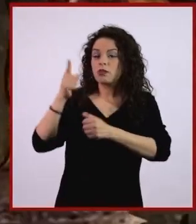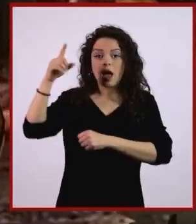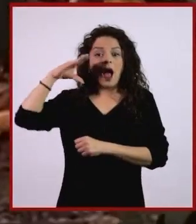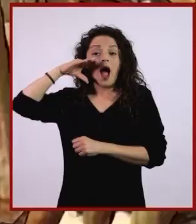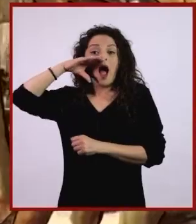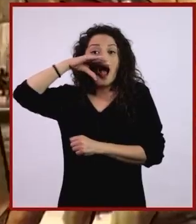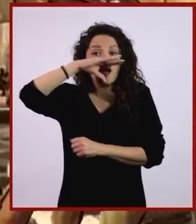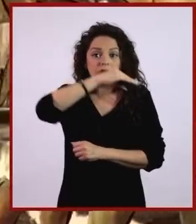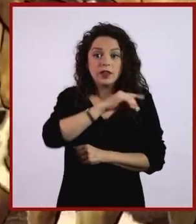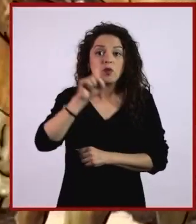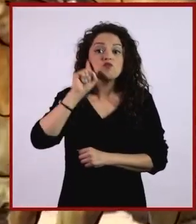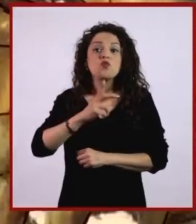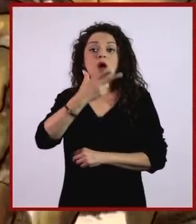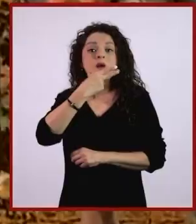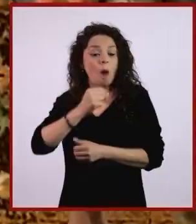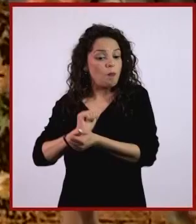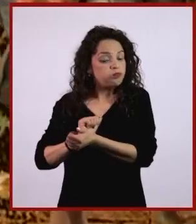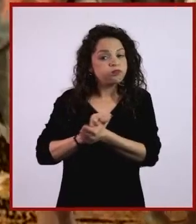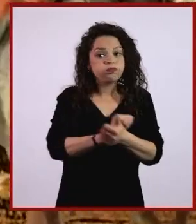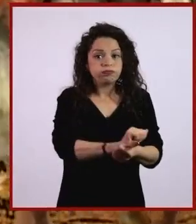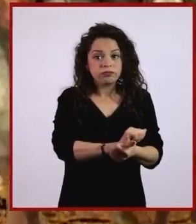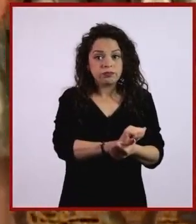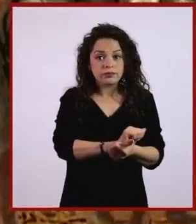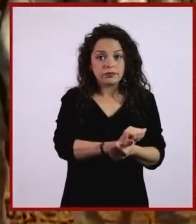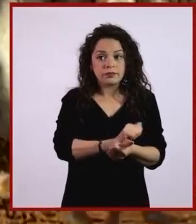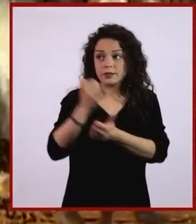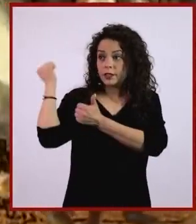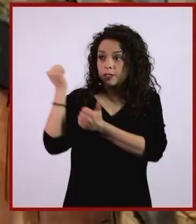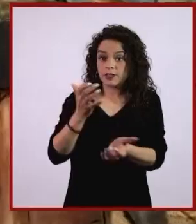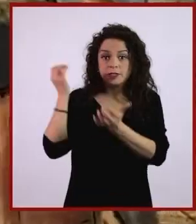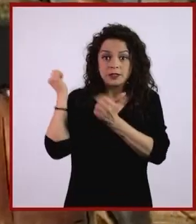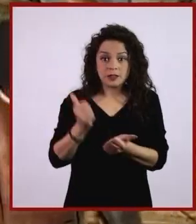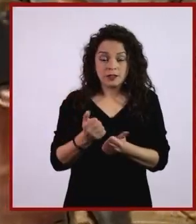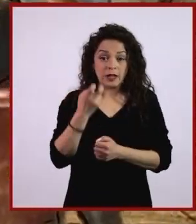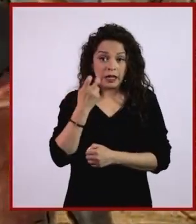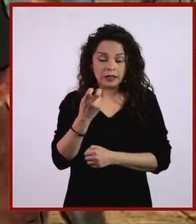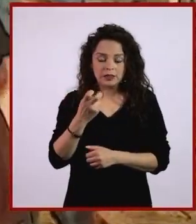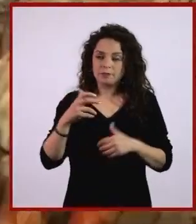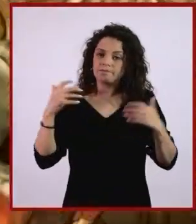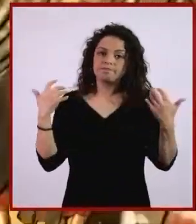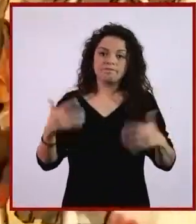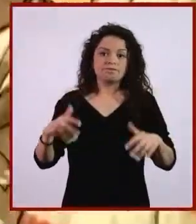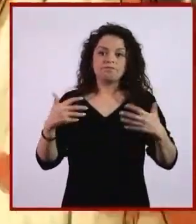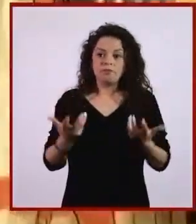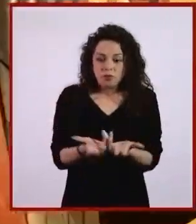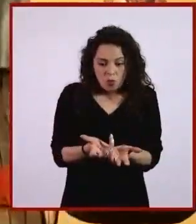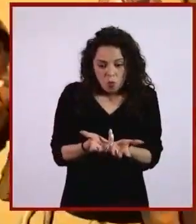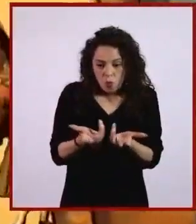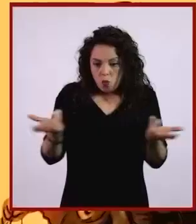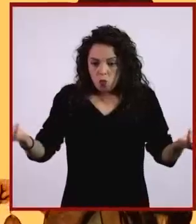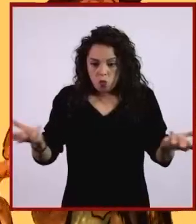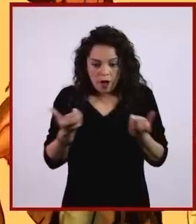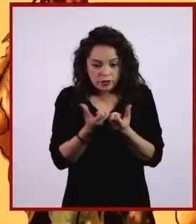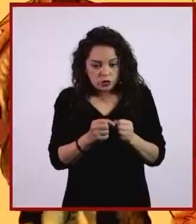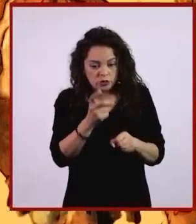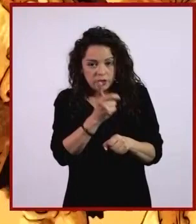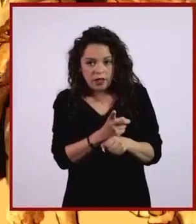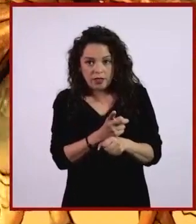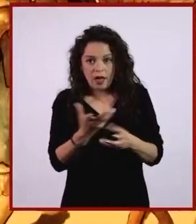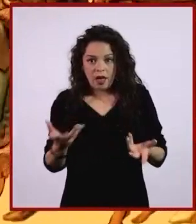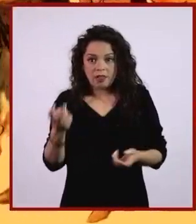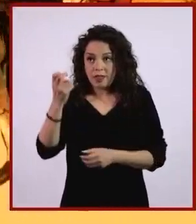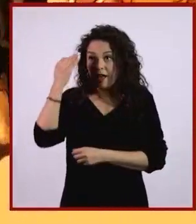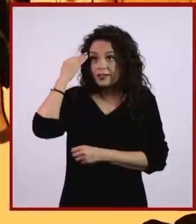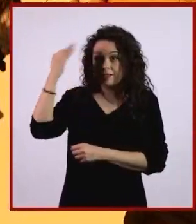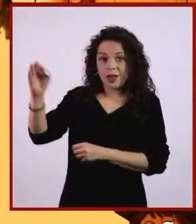África, los esclavos, los esclavizados y las esclavizadas de origen africanas, pues han sido sociedades profundamente divididas. O sea, durante